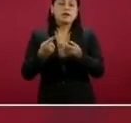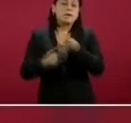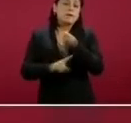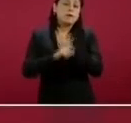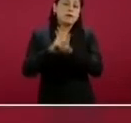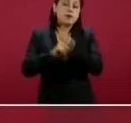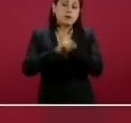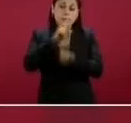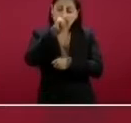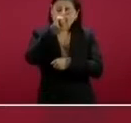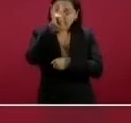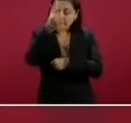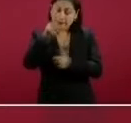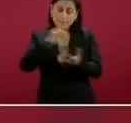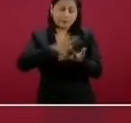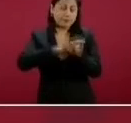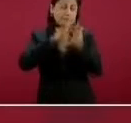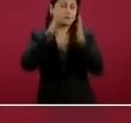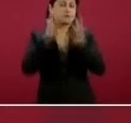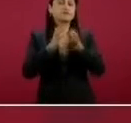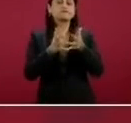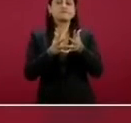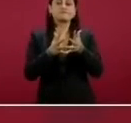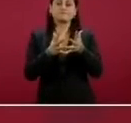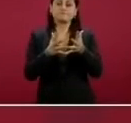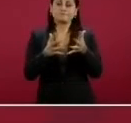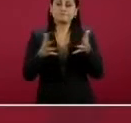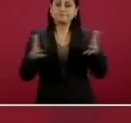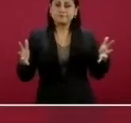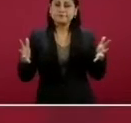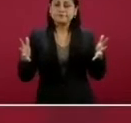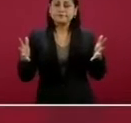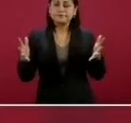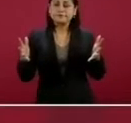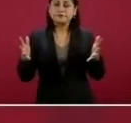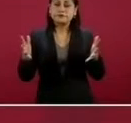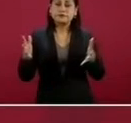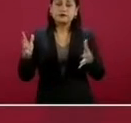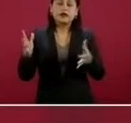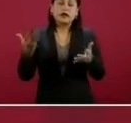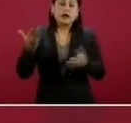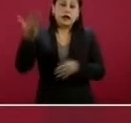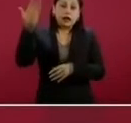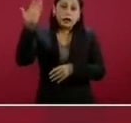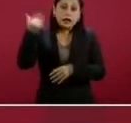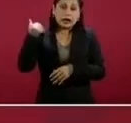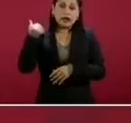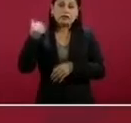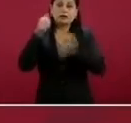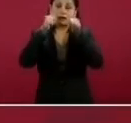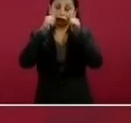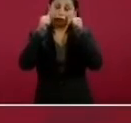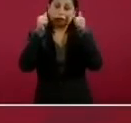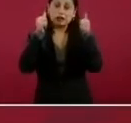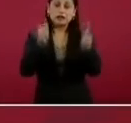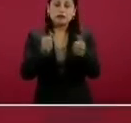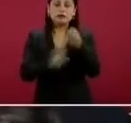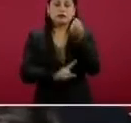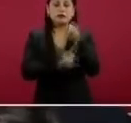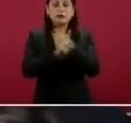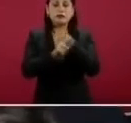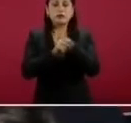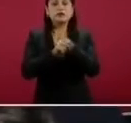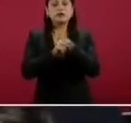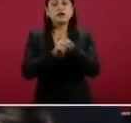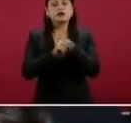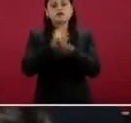estrategia que se aplicó, fue un error. Más que un